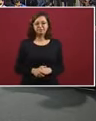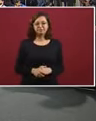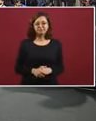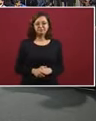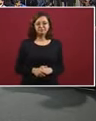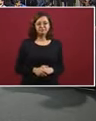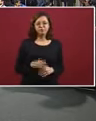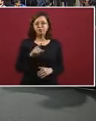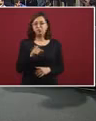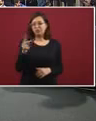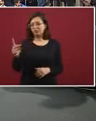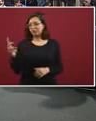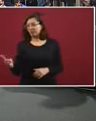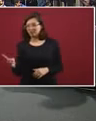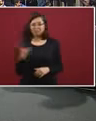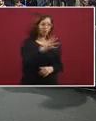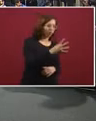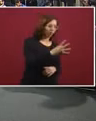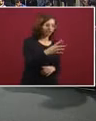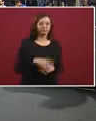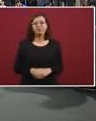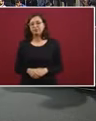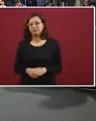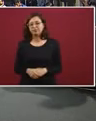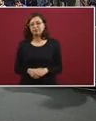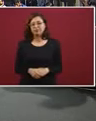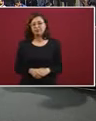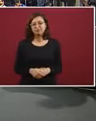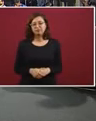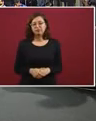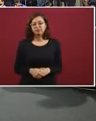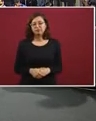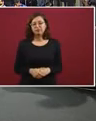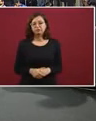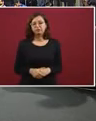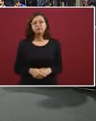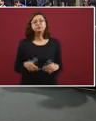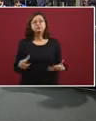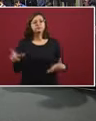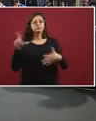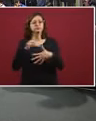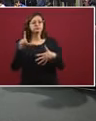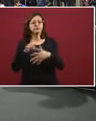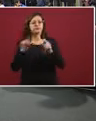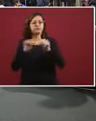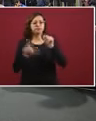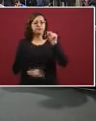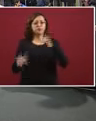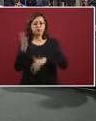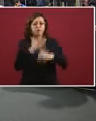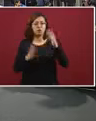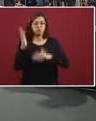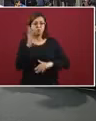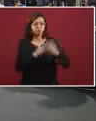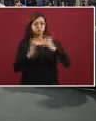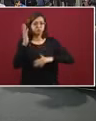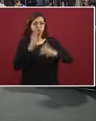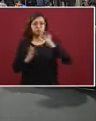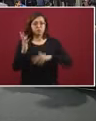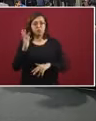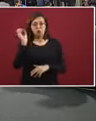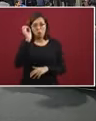Buenos días, canciller. Tres, cuatro. Exacto. México gana preponderancia en América Latina y su opinión cuenta